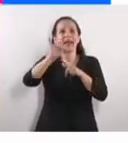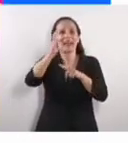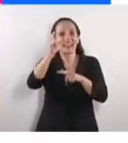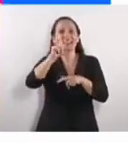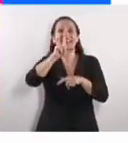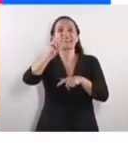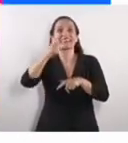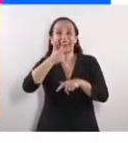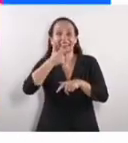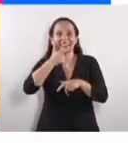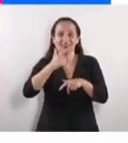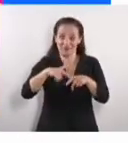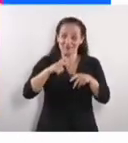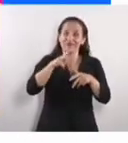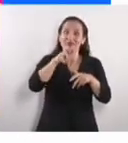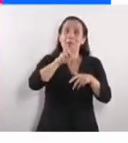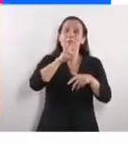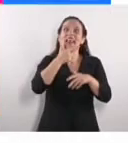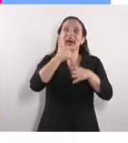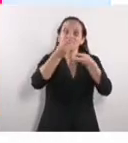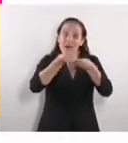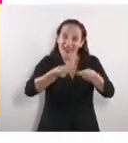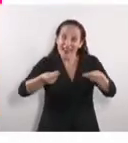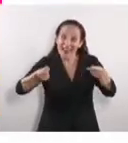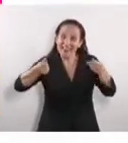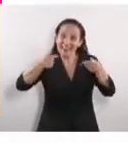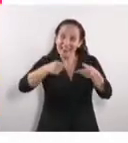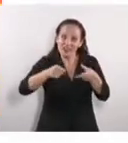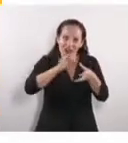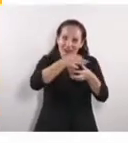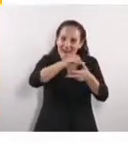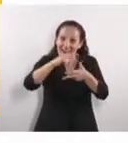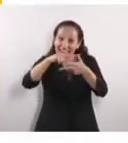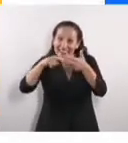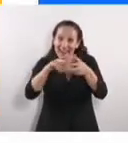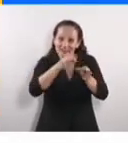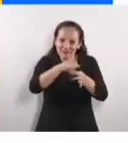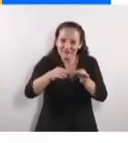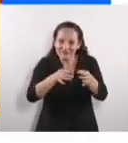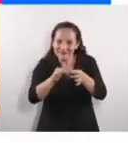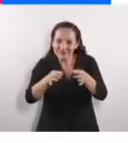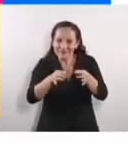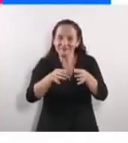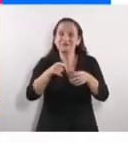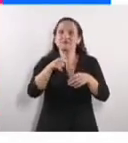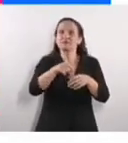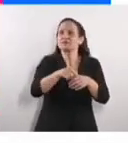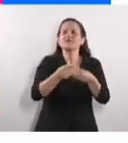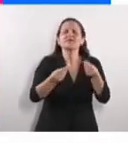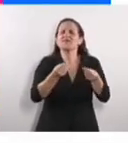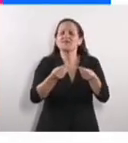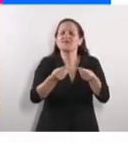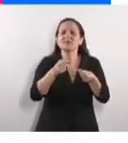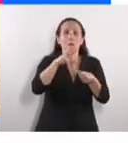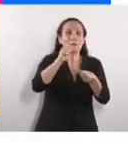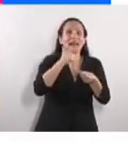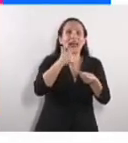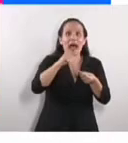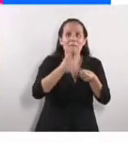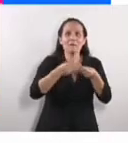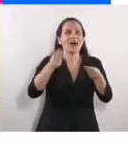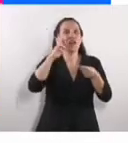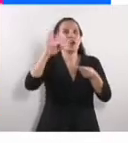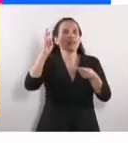El plasma es la parte líquida de la sangre y en él flotan los demás componentes. Está compuesto por un 90% de